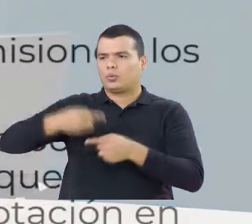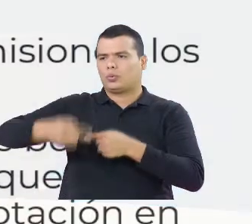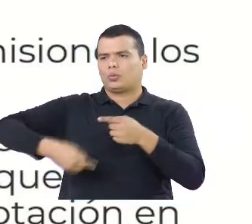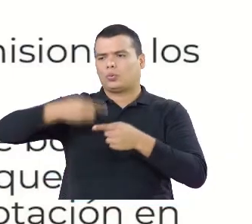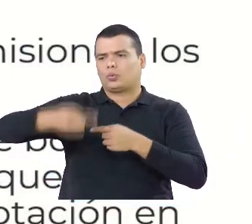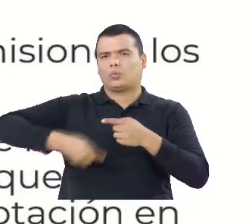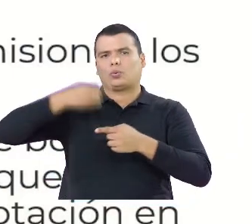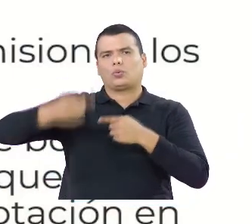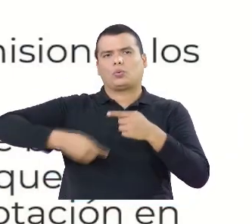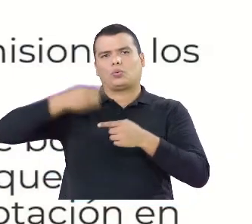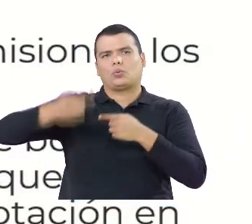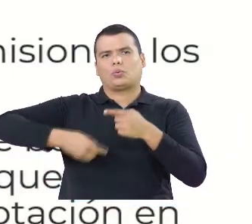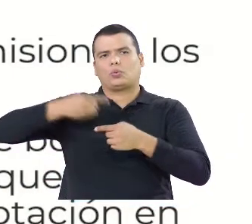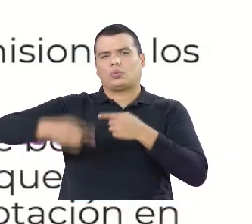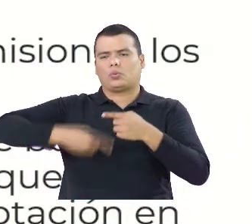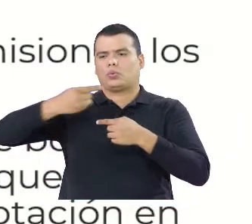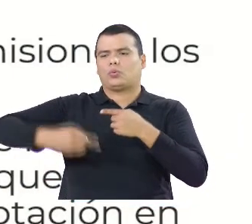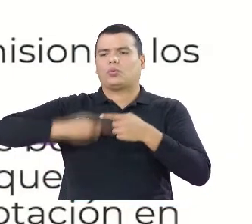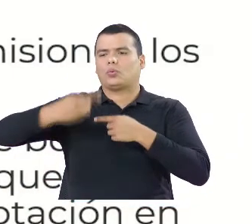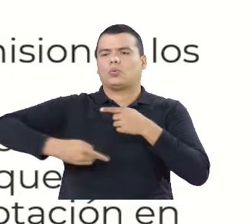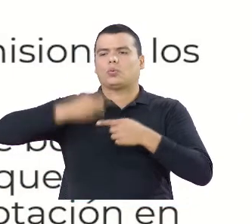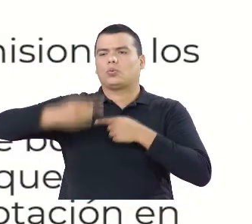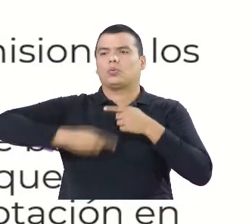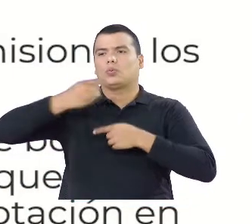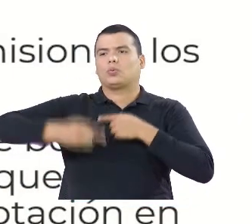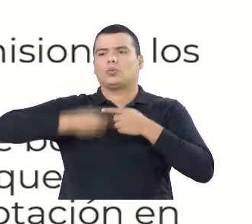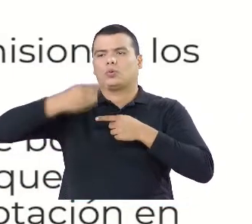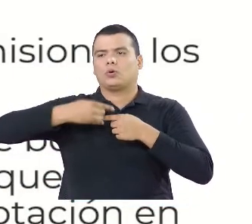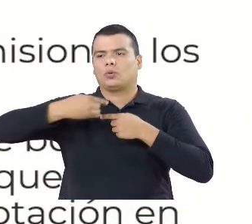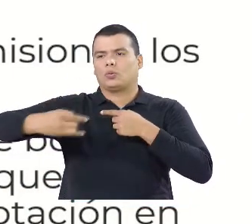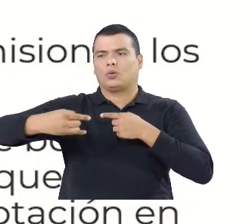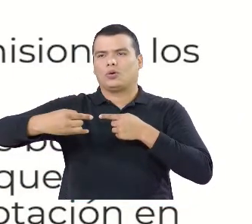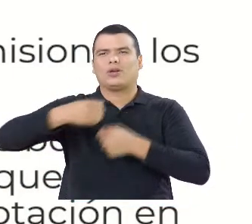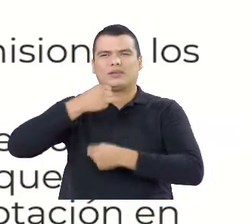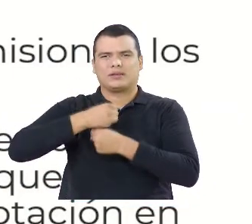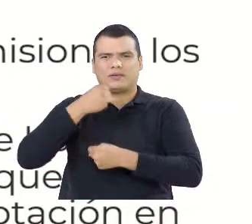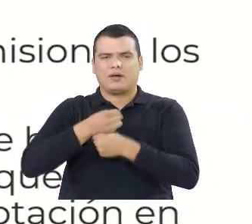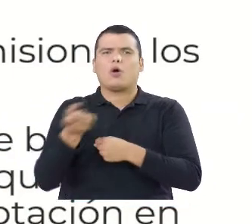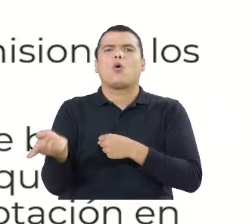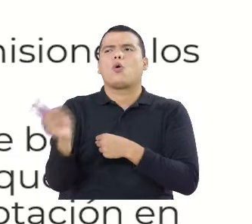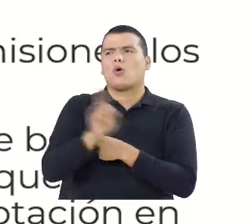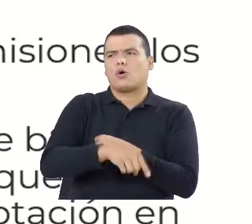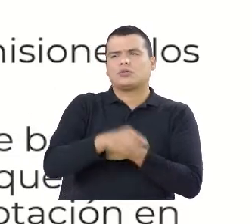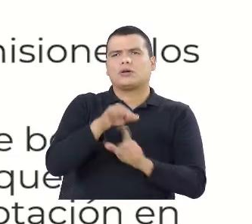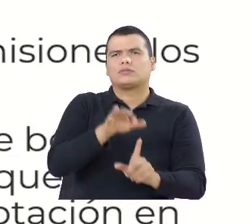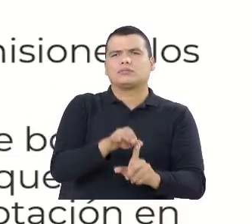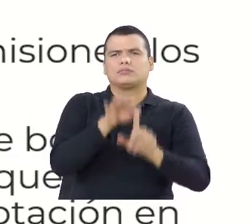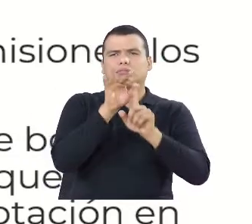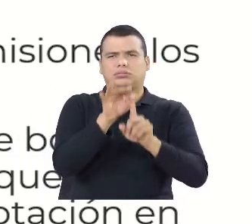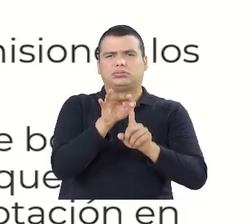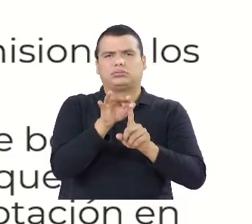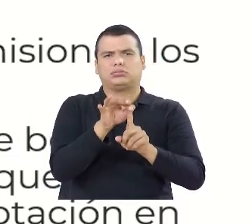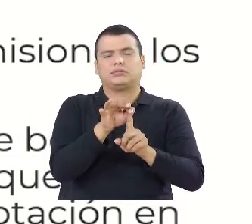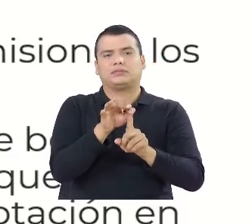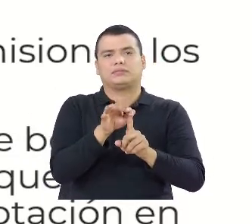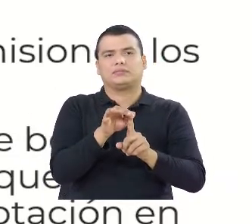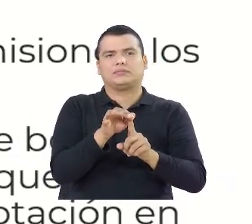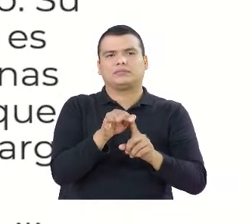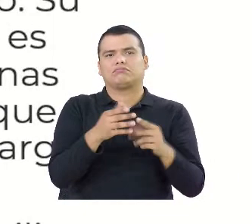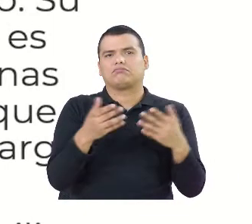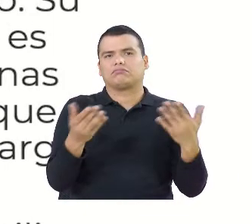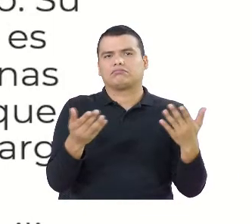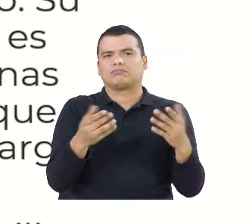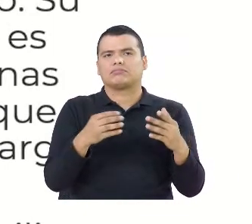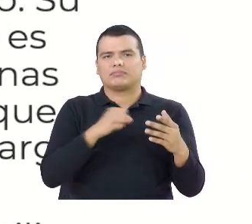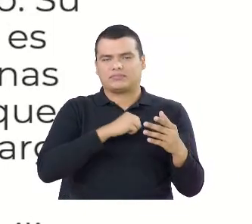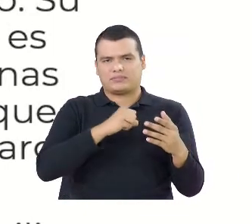6 milímetros de ancho. Aquí tenemos para máquinas más especializadas unos husillos de